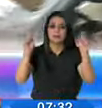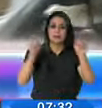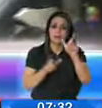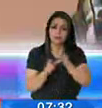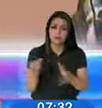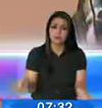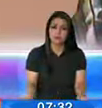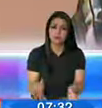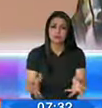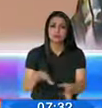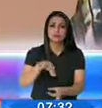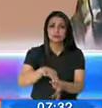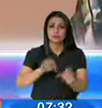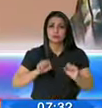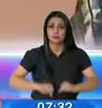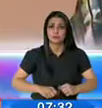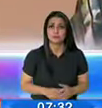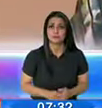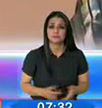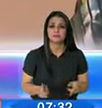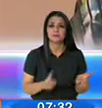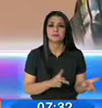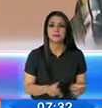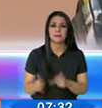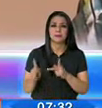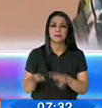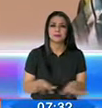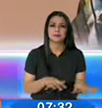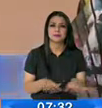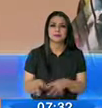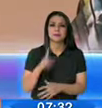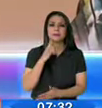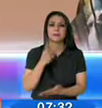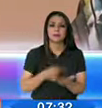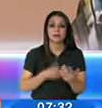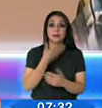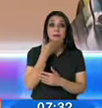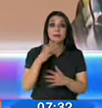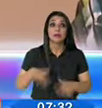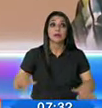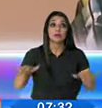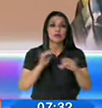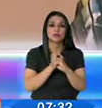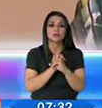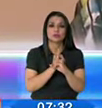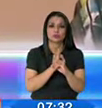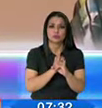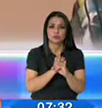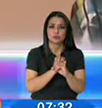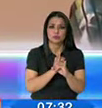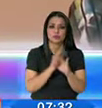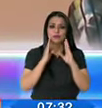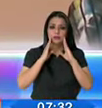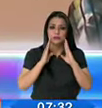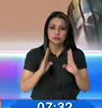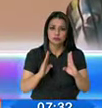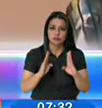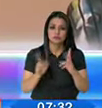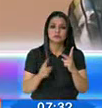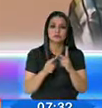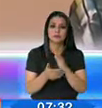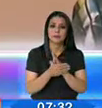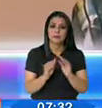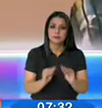margen. También se implementarán acciones para mejorar institucionalmente los estándares de atención de